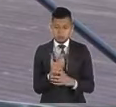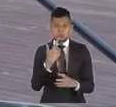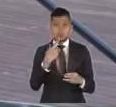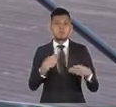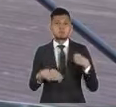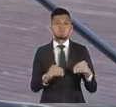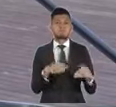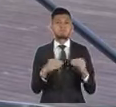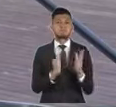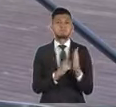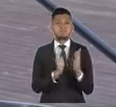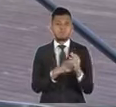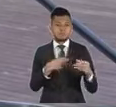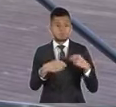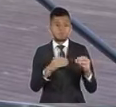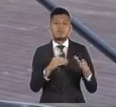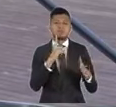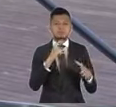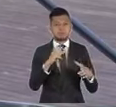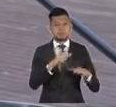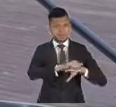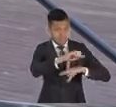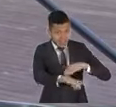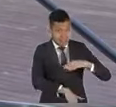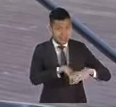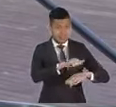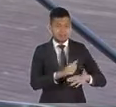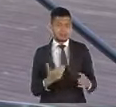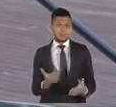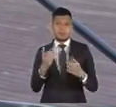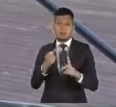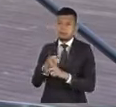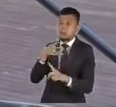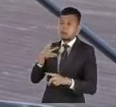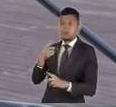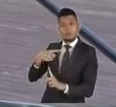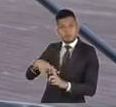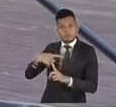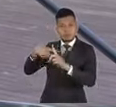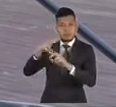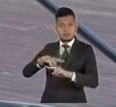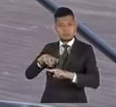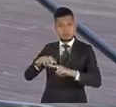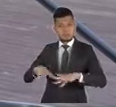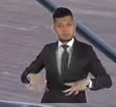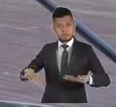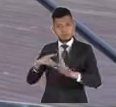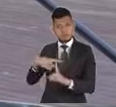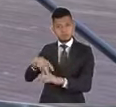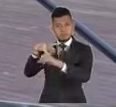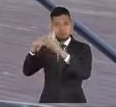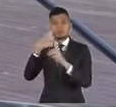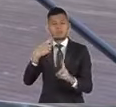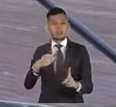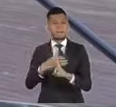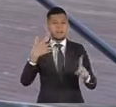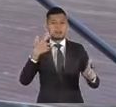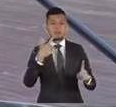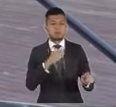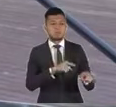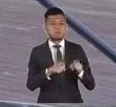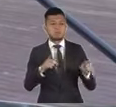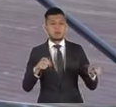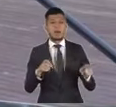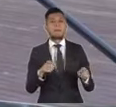reciclables, ya que pues es la manera de impactar positivamente el medio ambiente, minimizar el impacto sobre las materias